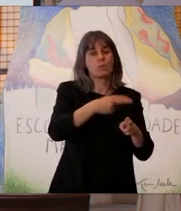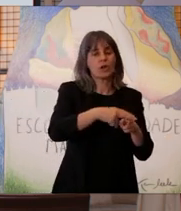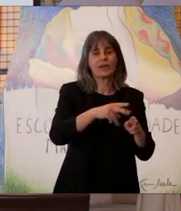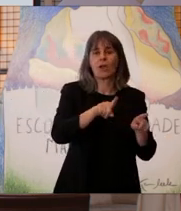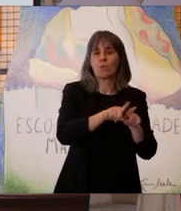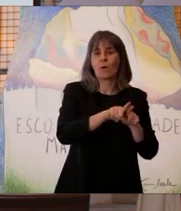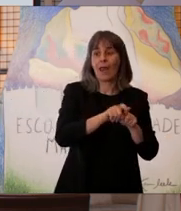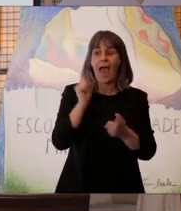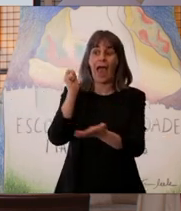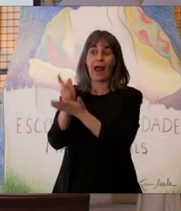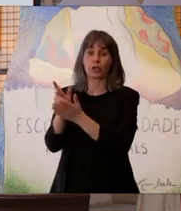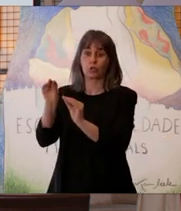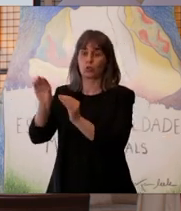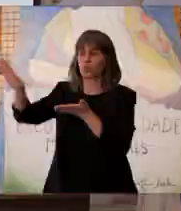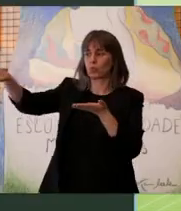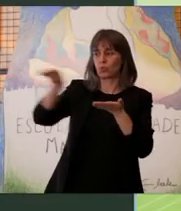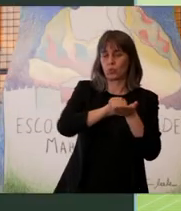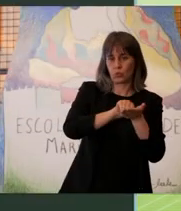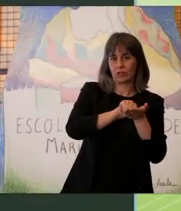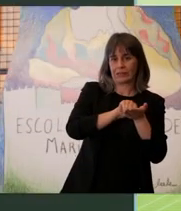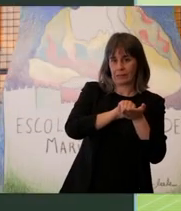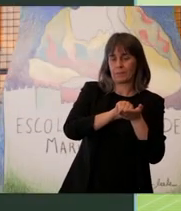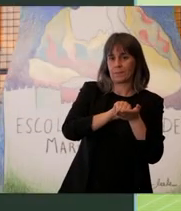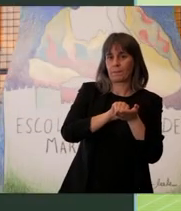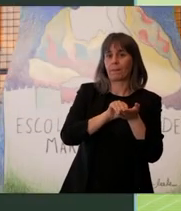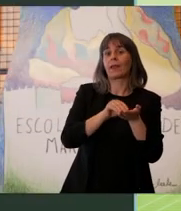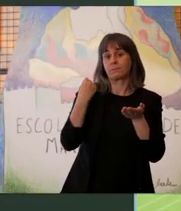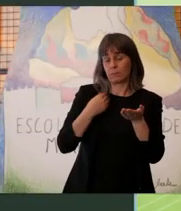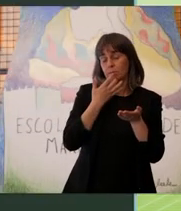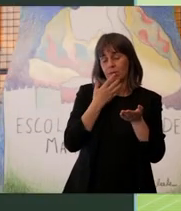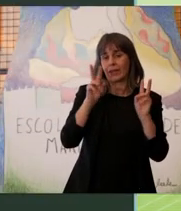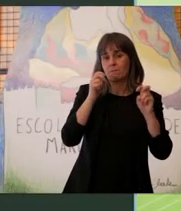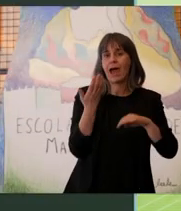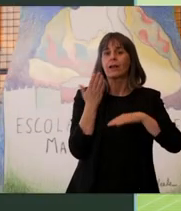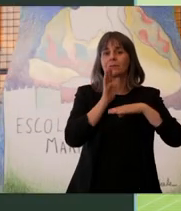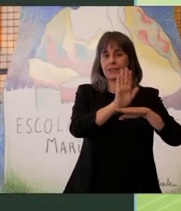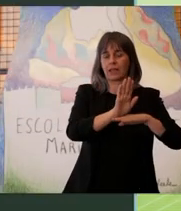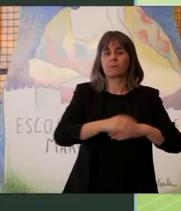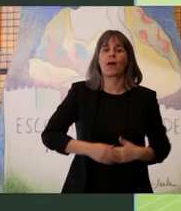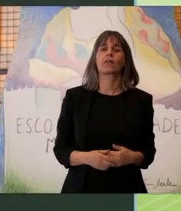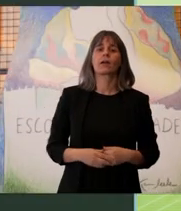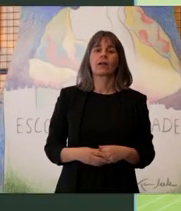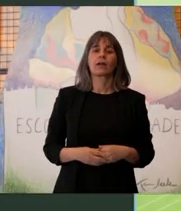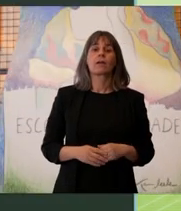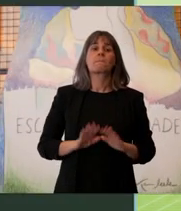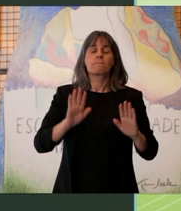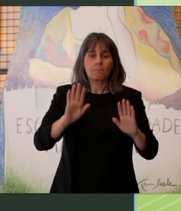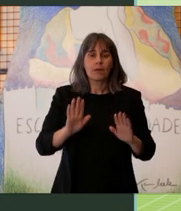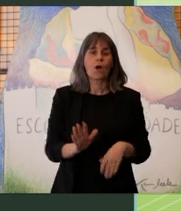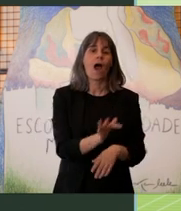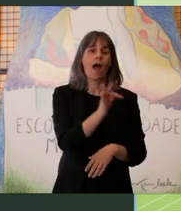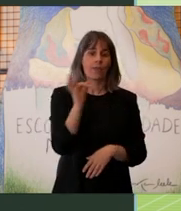las de los retos de la agenda feminista y el de la representatividad es uno de ellos pero yo creo que que más allá de eso